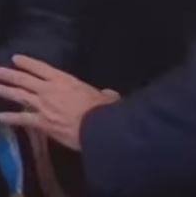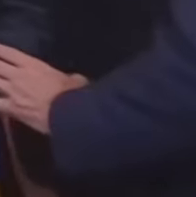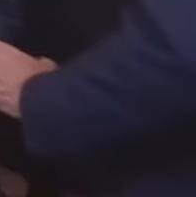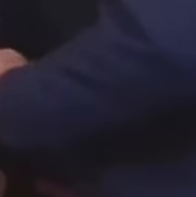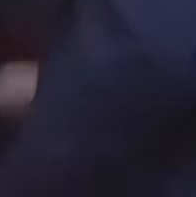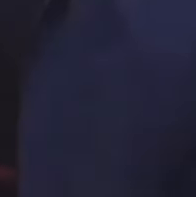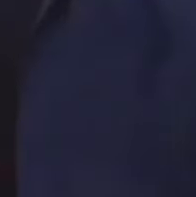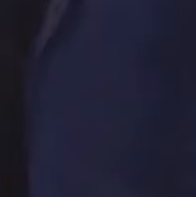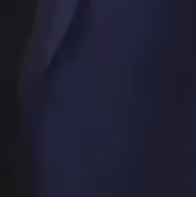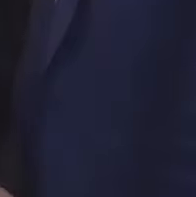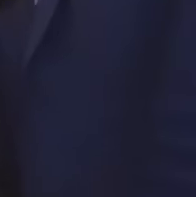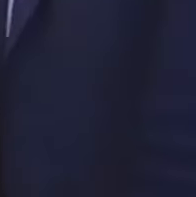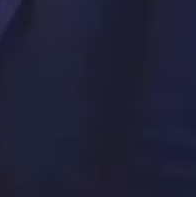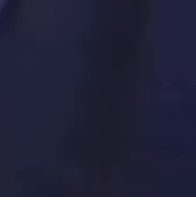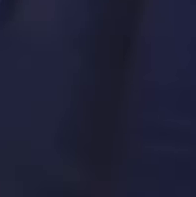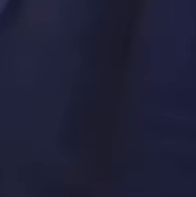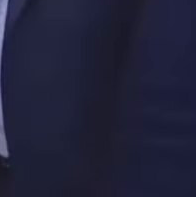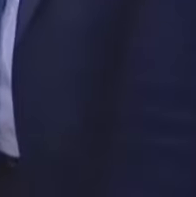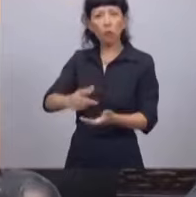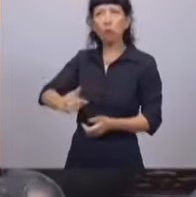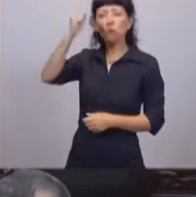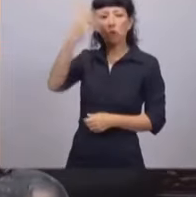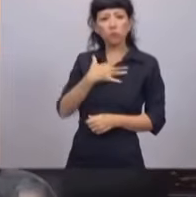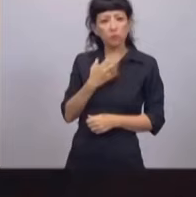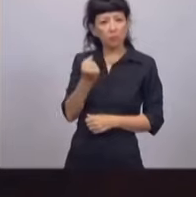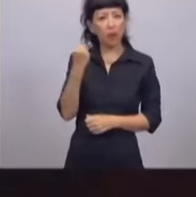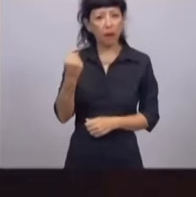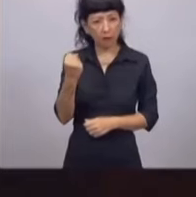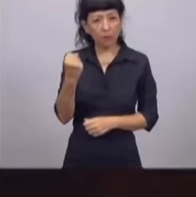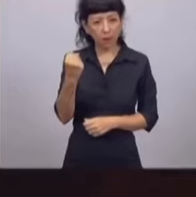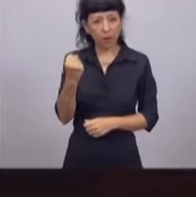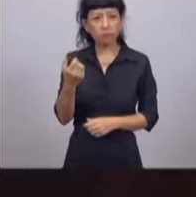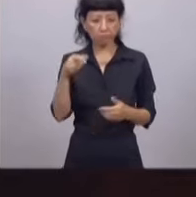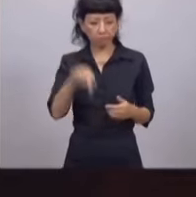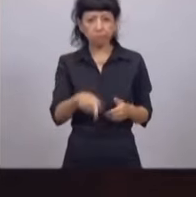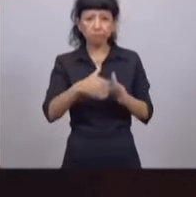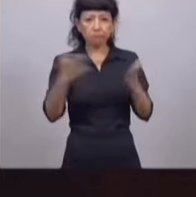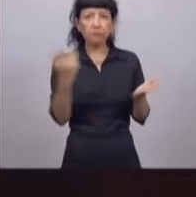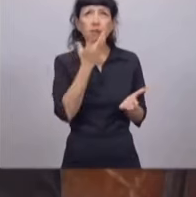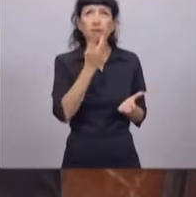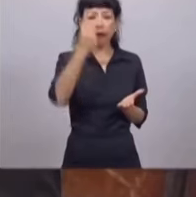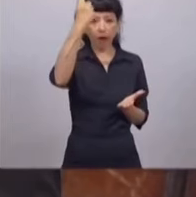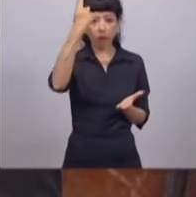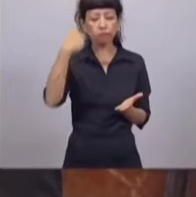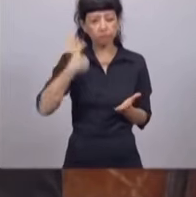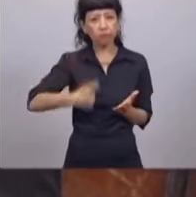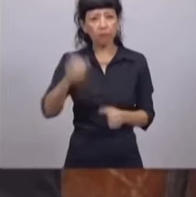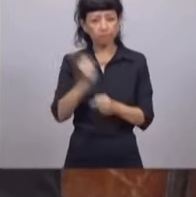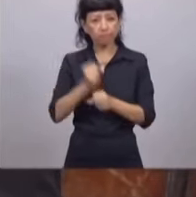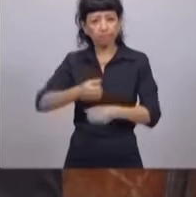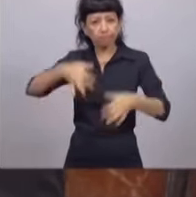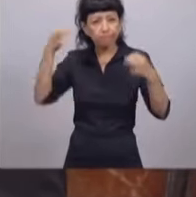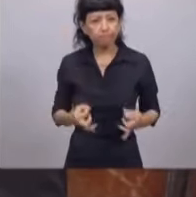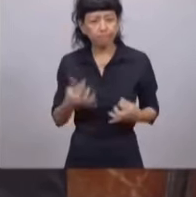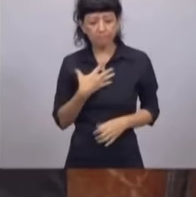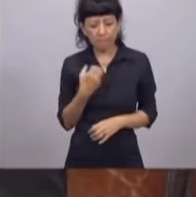Javier Gerardo Milei, de 53 años, asumió este domingo 10 de diciembre la presidencia de Argentina con la promesa de hacer recortes al gasto